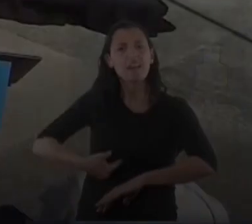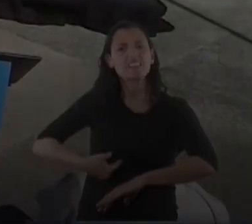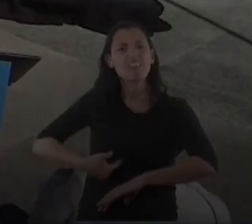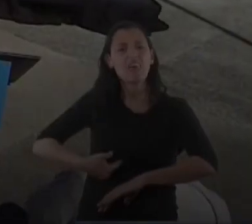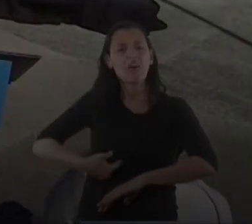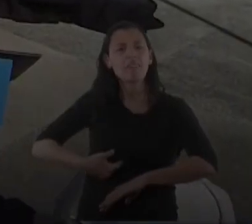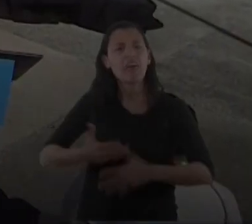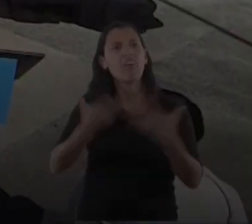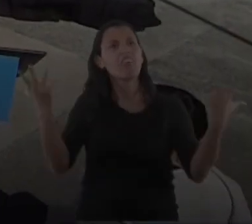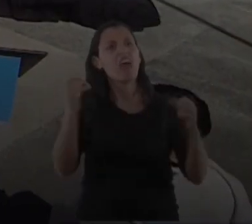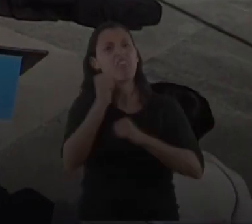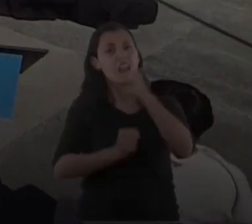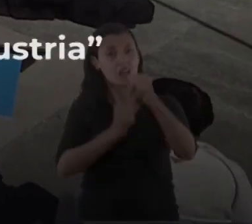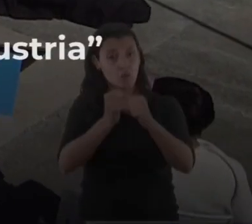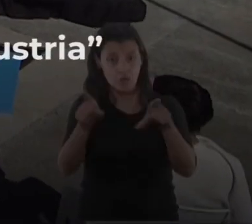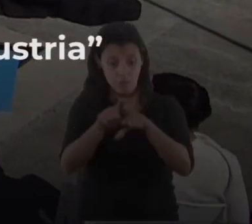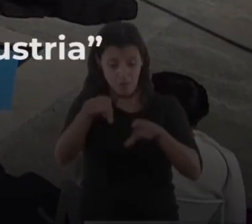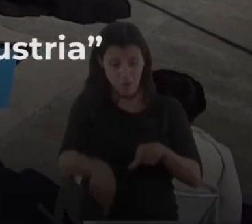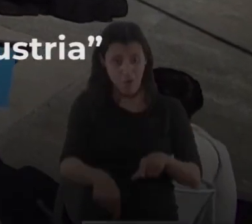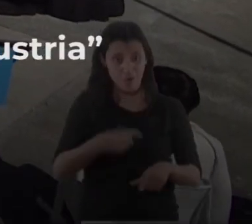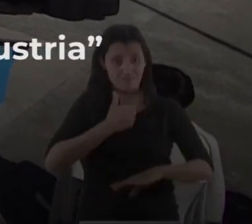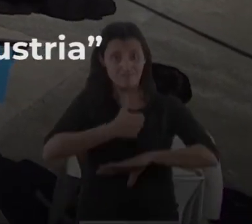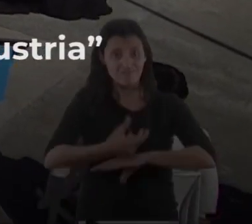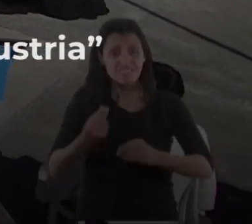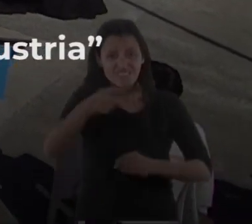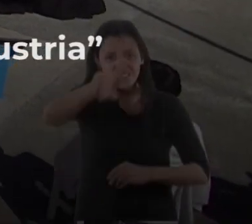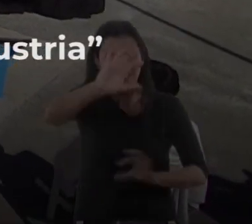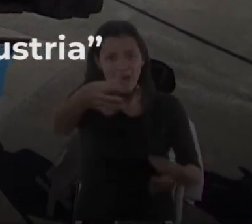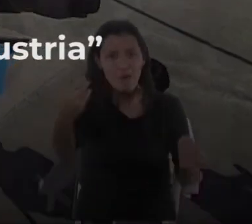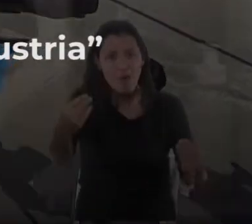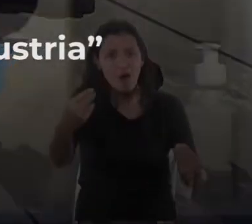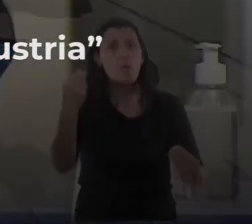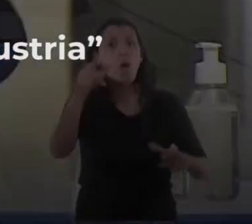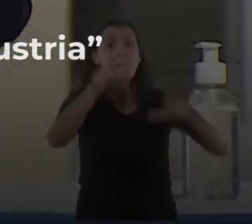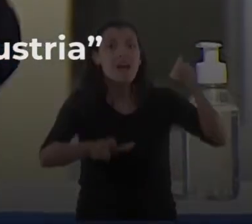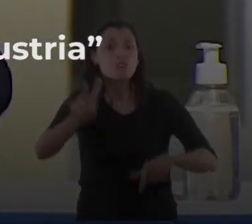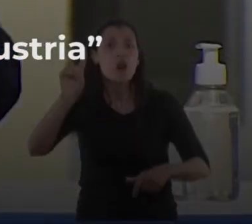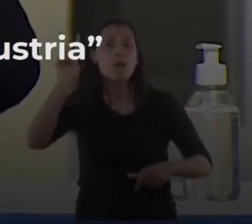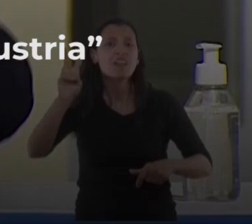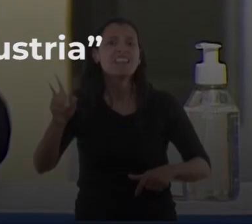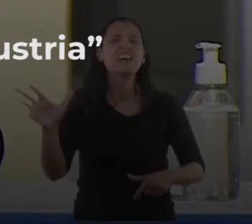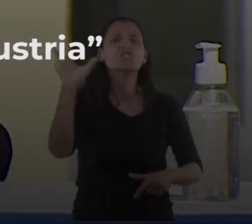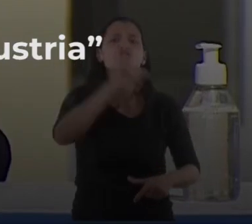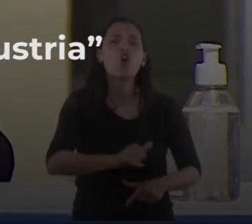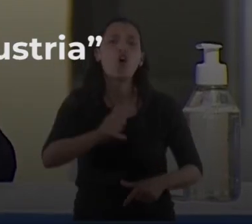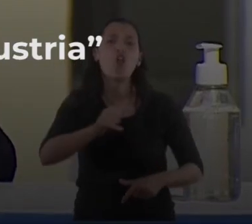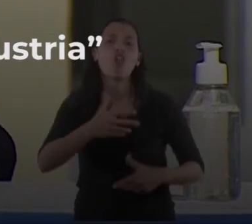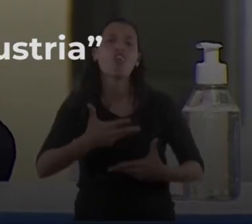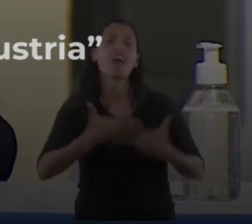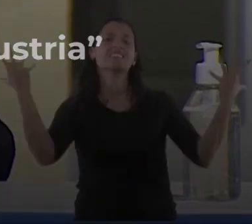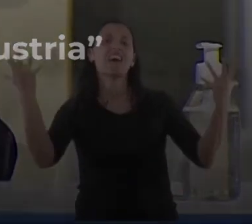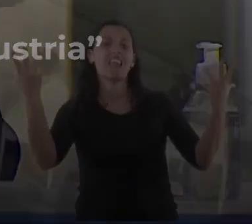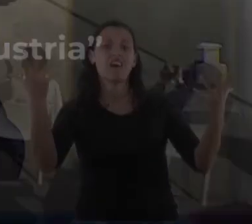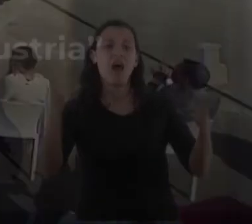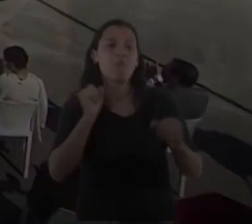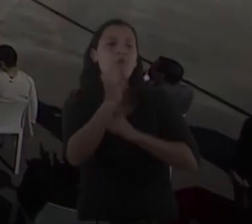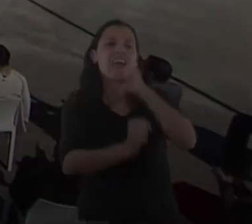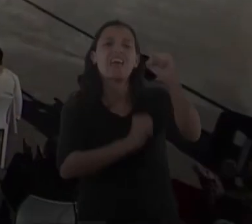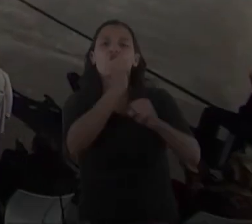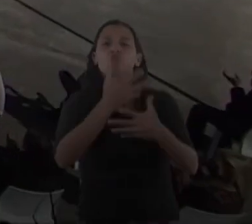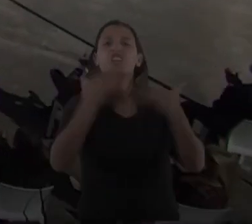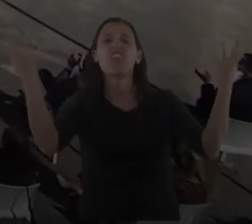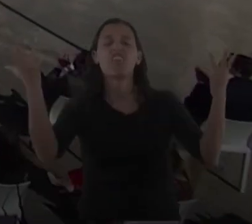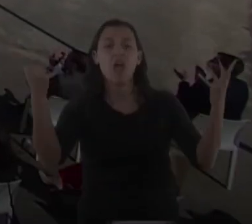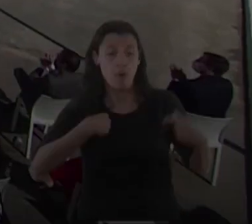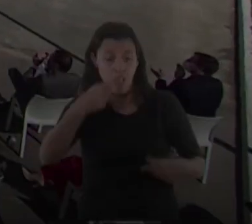el Día de la Industria. ¿Saben por qué? Porque los peronistas todos los días celebramos la industria. Porque los peronistas